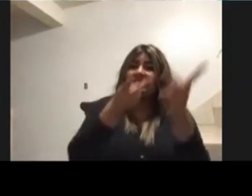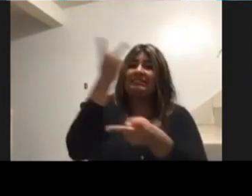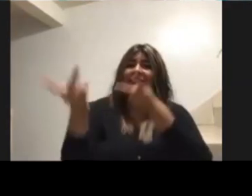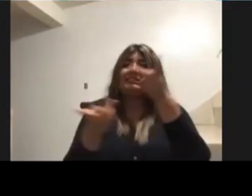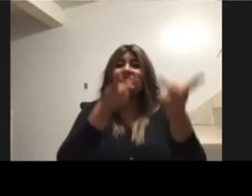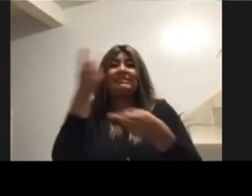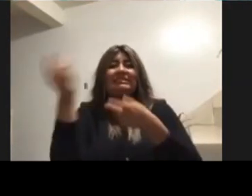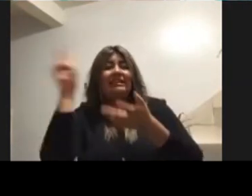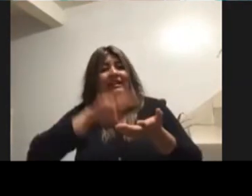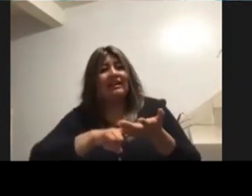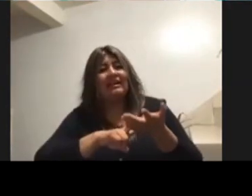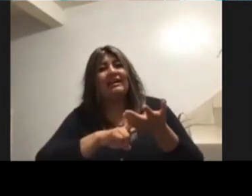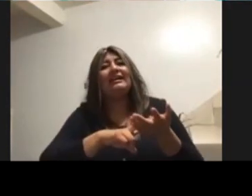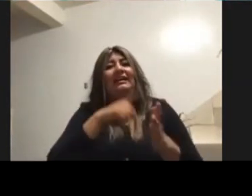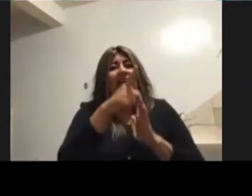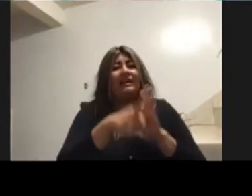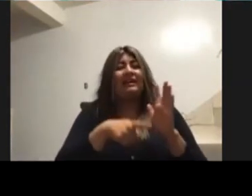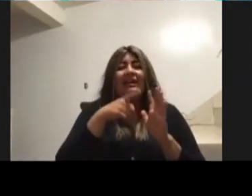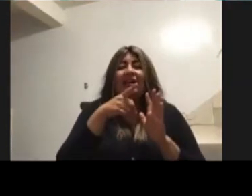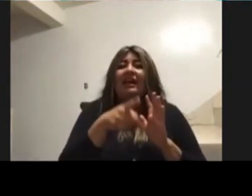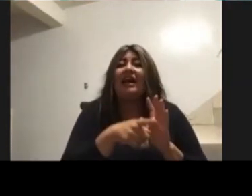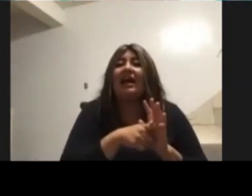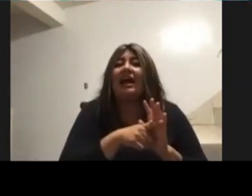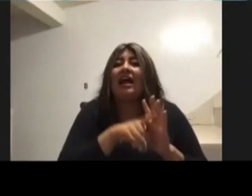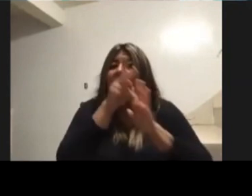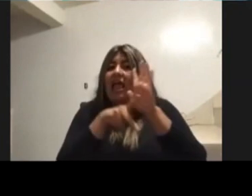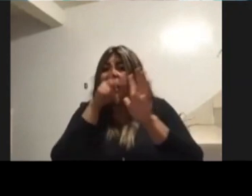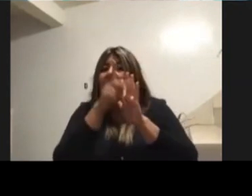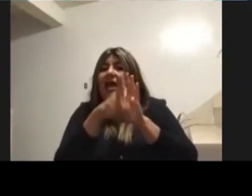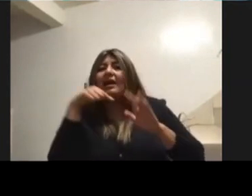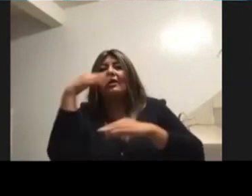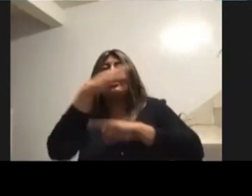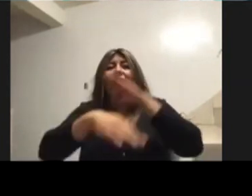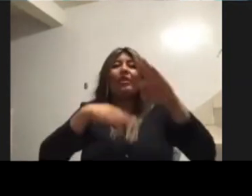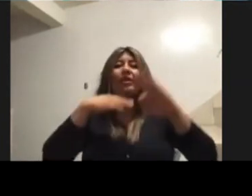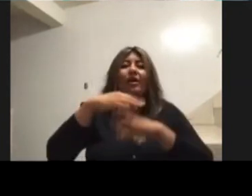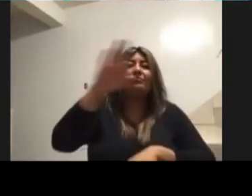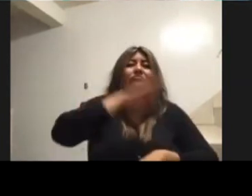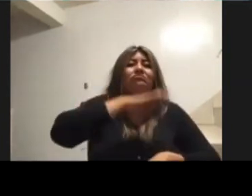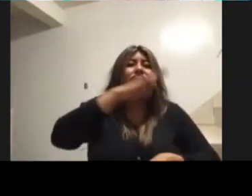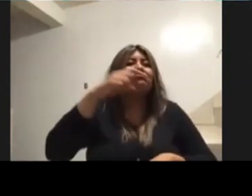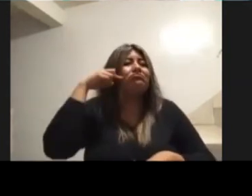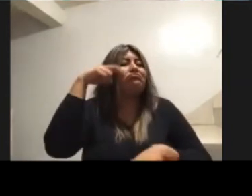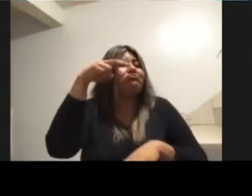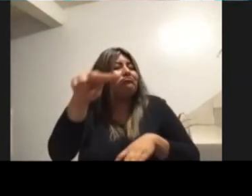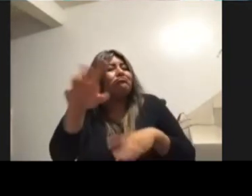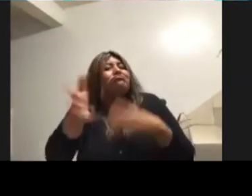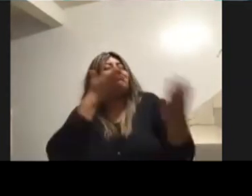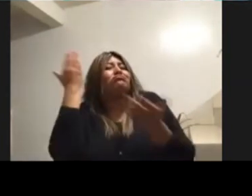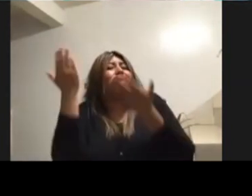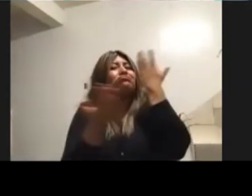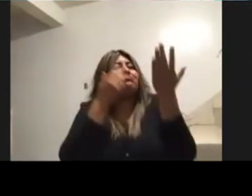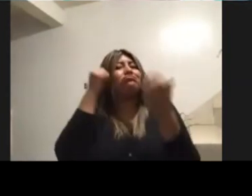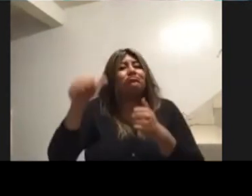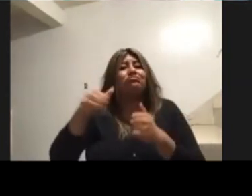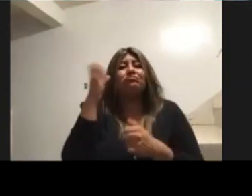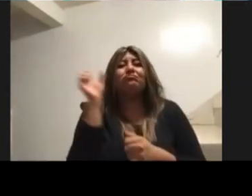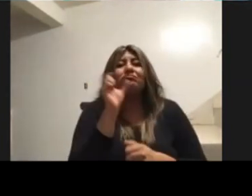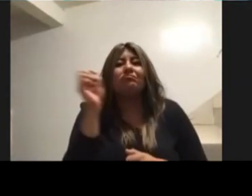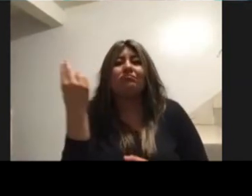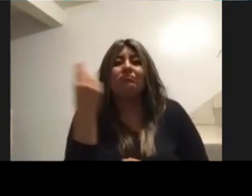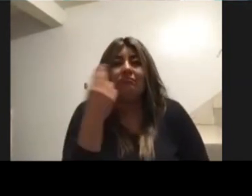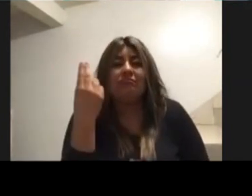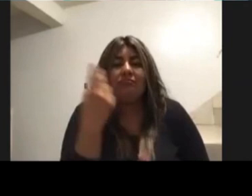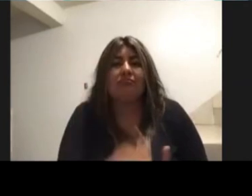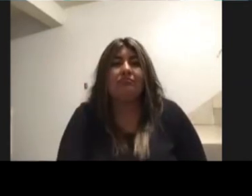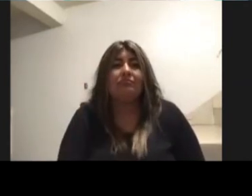grabado de tal manera que también podemos, vamos a poder hacer una sistematización de estas para la Secretaría de Educación Pública, que